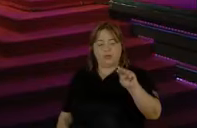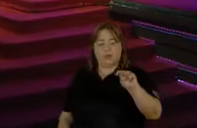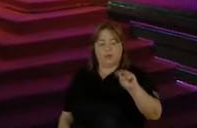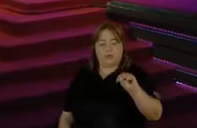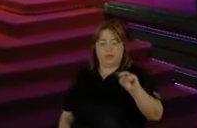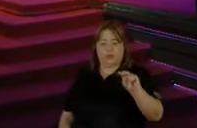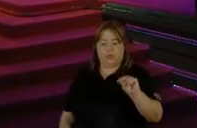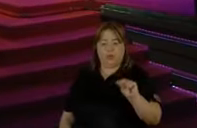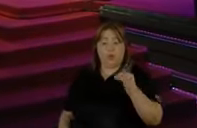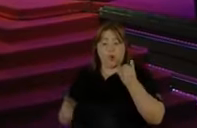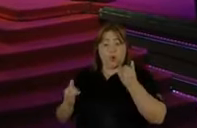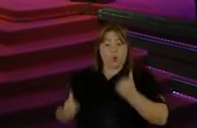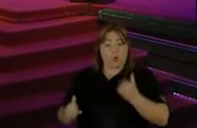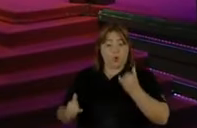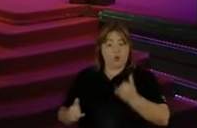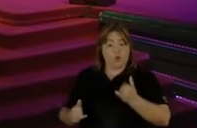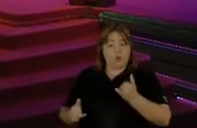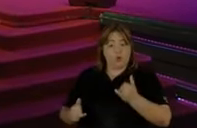que nunca,